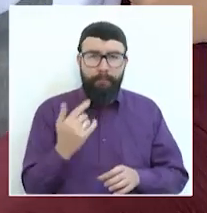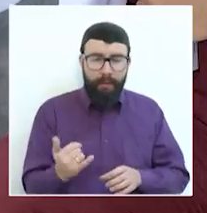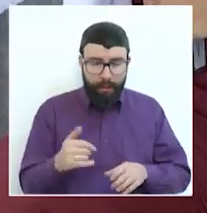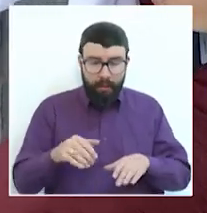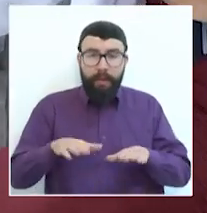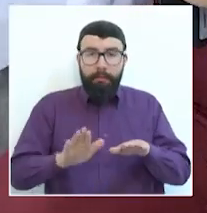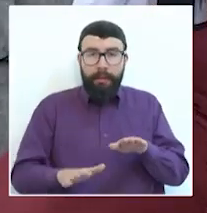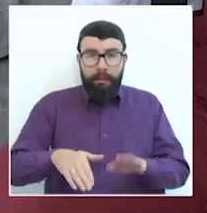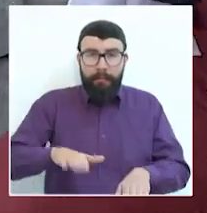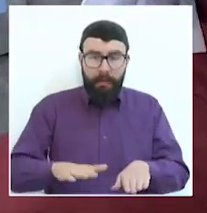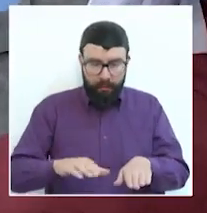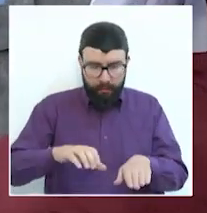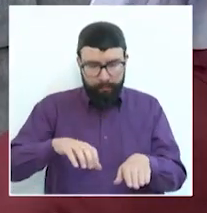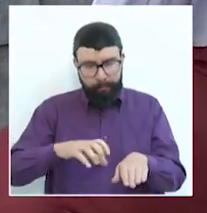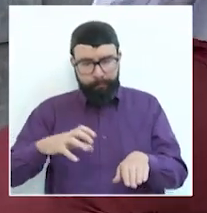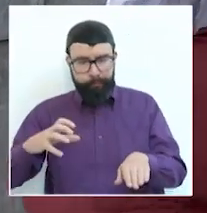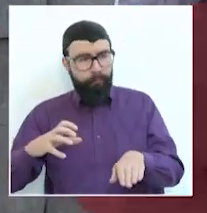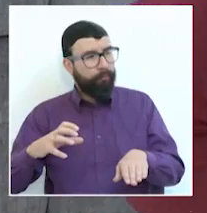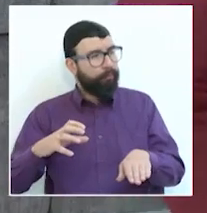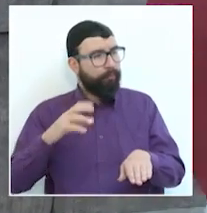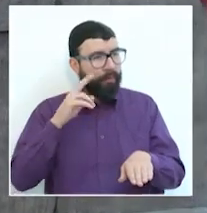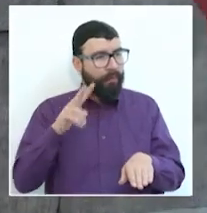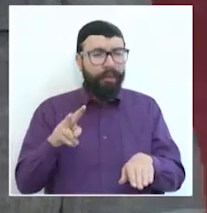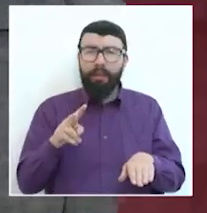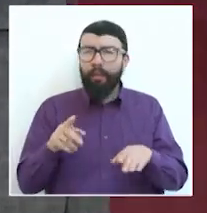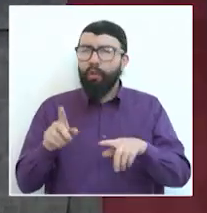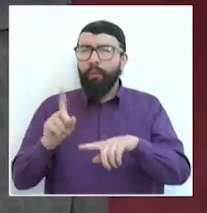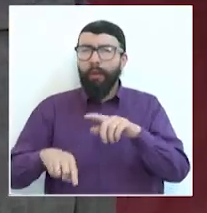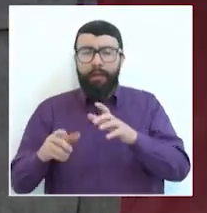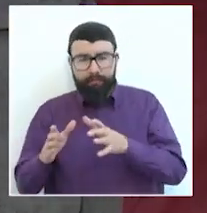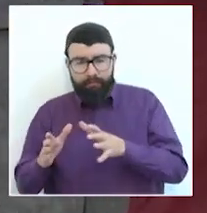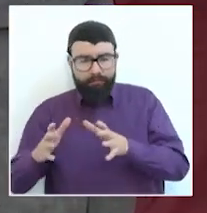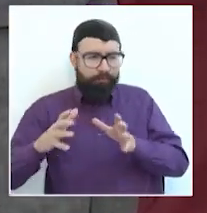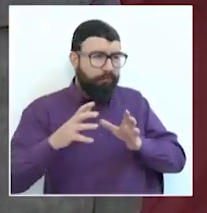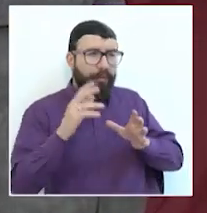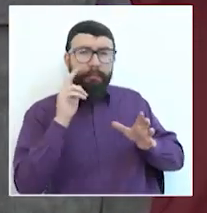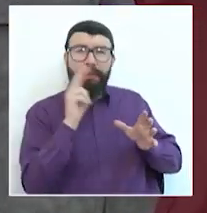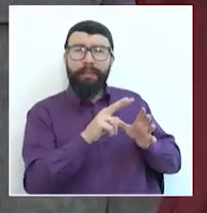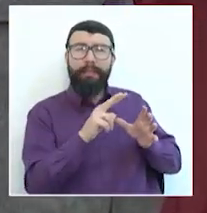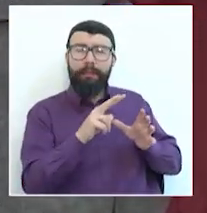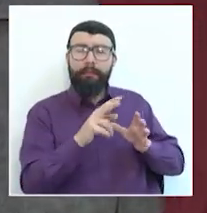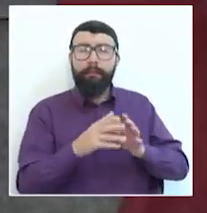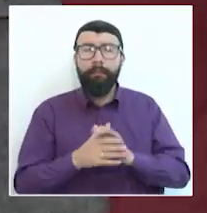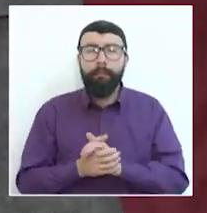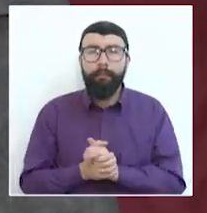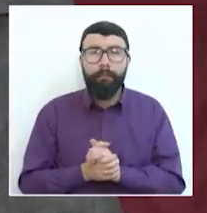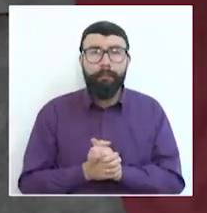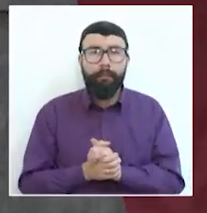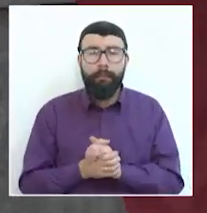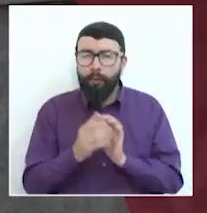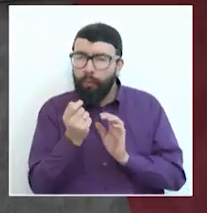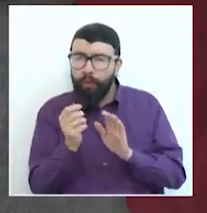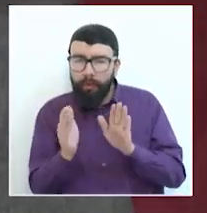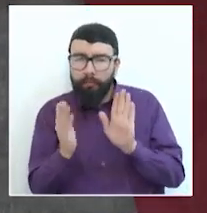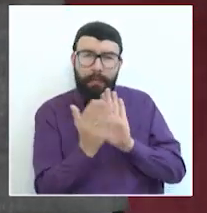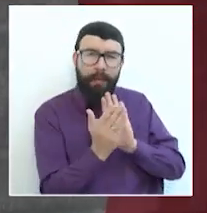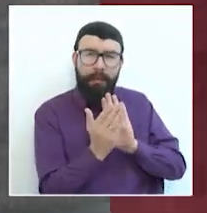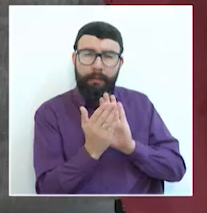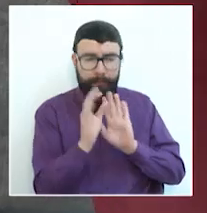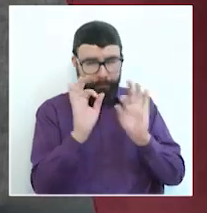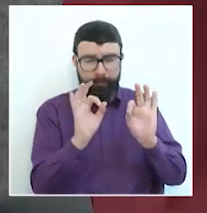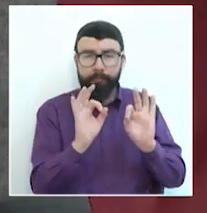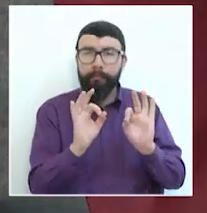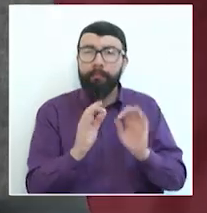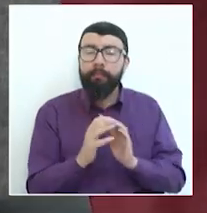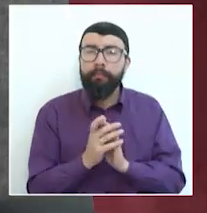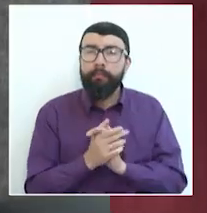Vemos que esta rodillita, no sé si tú no te puedas girar por favor ahora mirando hacia allá, otro poquitico más, ahí, estás